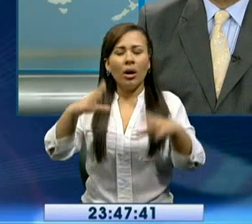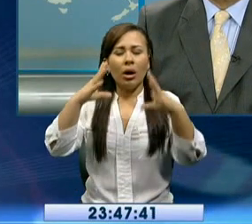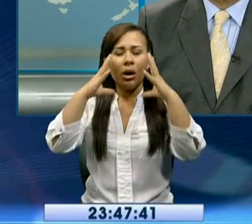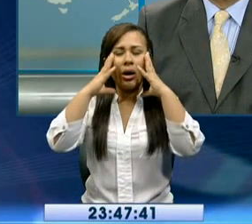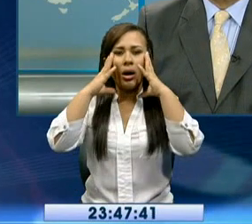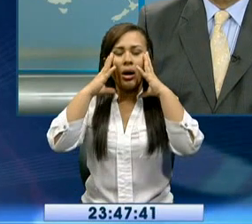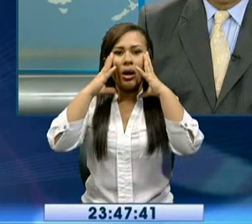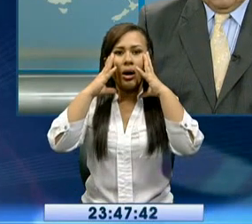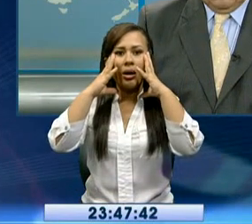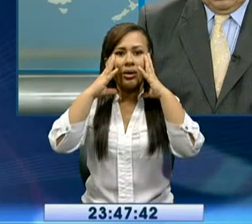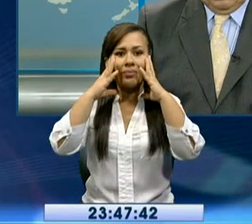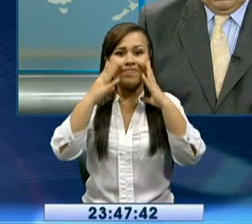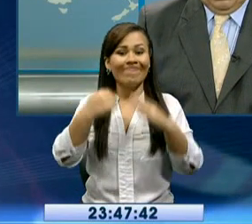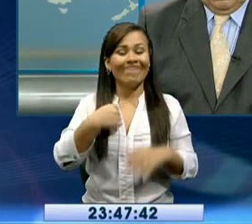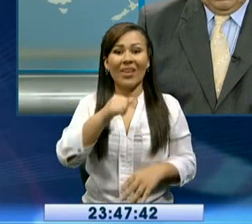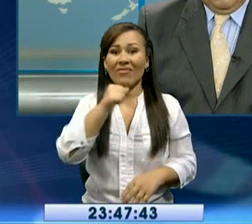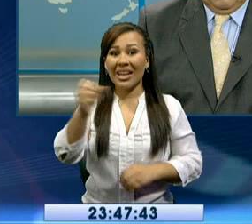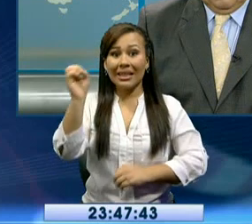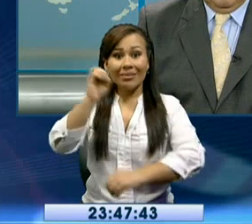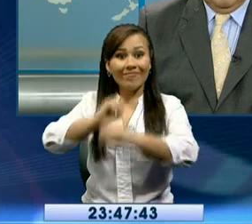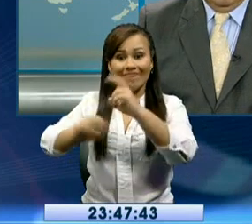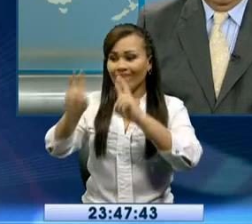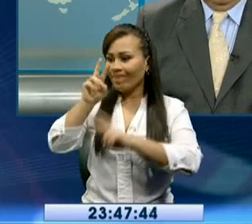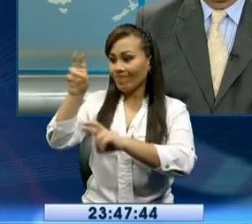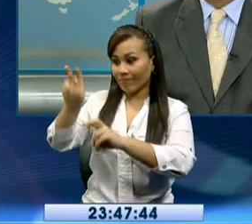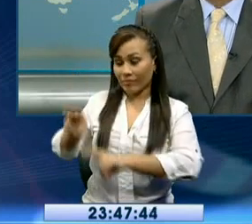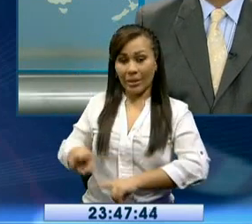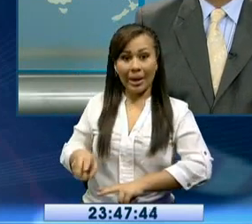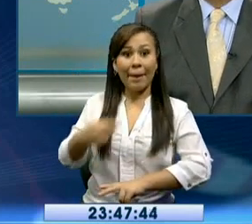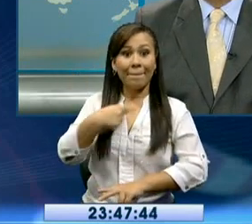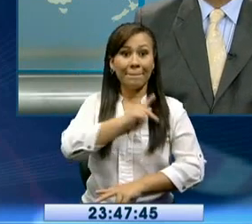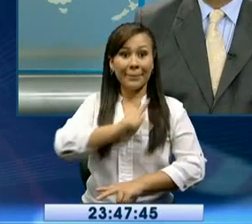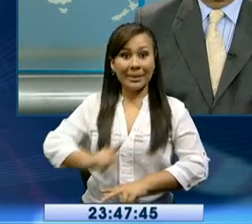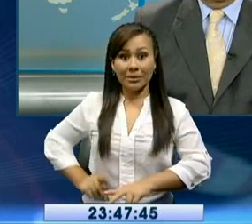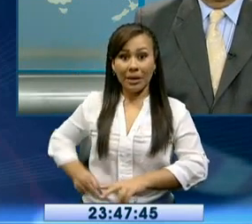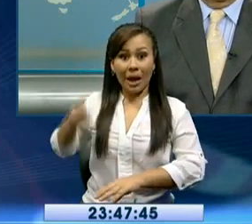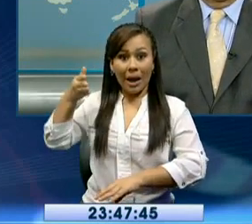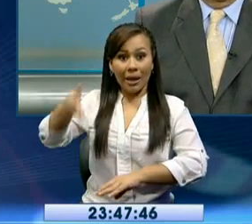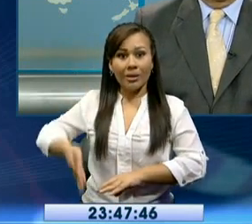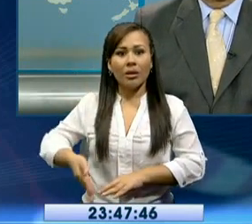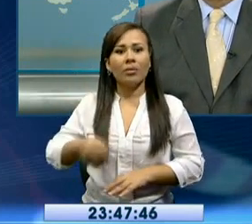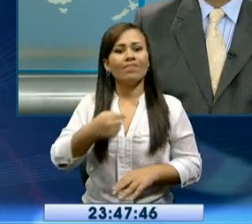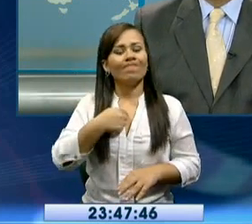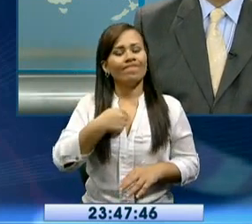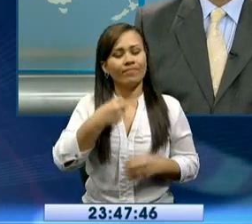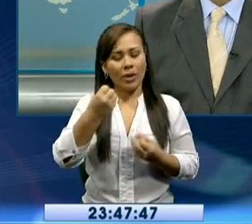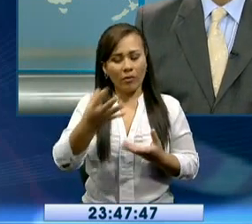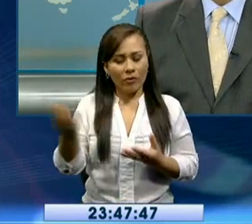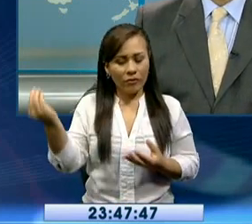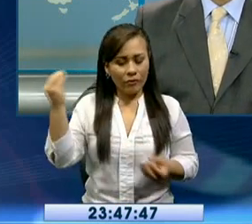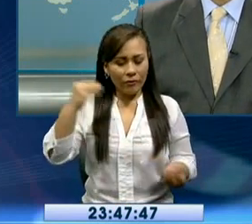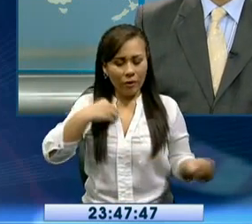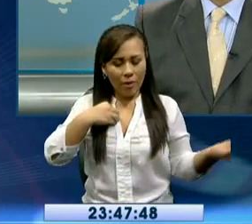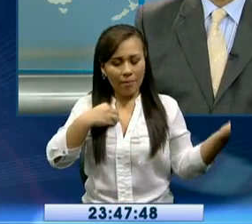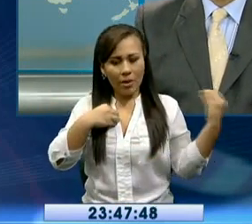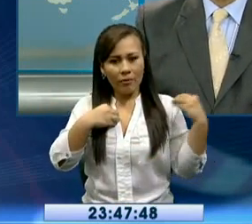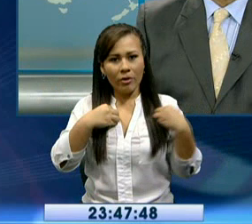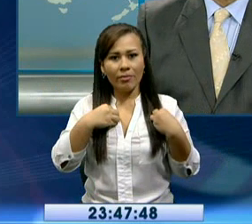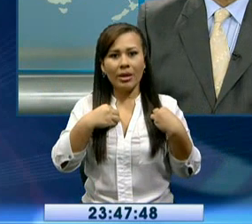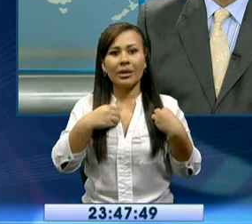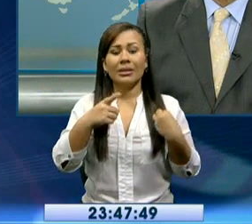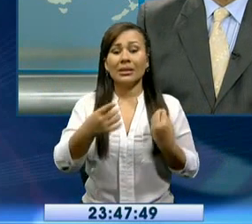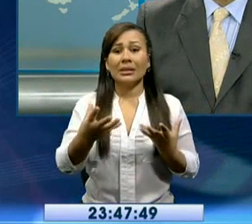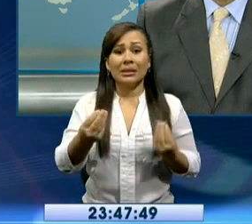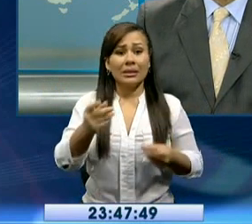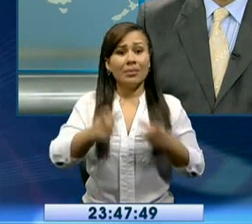había desplomado. No hemos podido constatarlo personalmente, pero es la información preliminar de lo que se nos ha comentado con